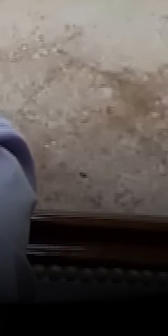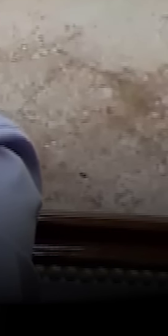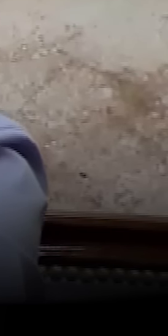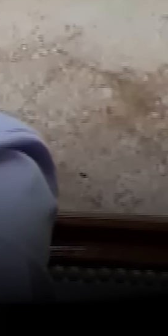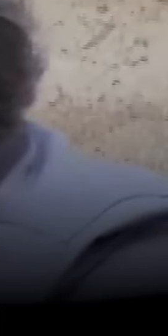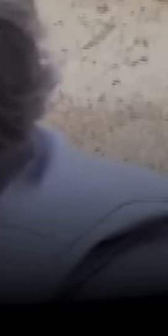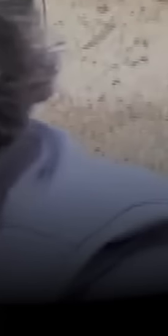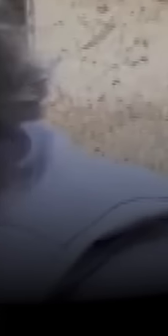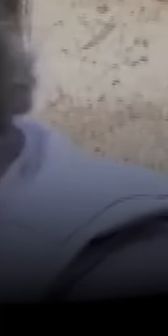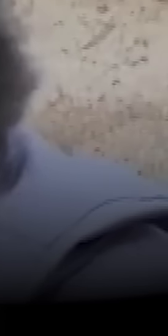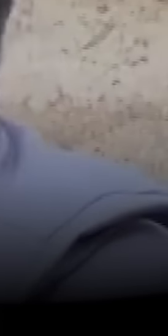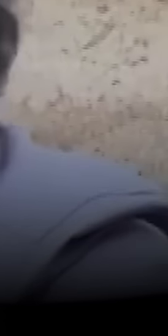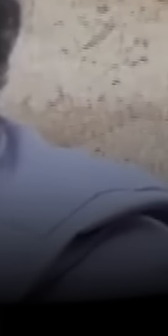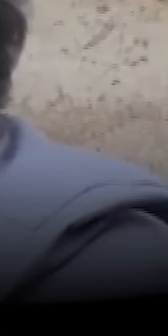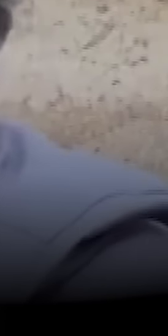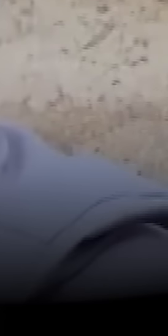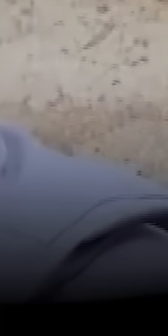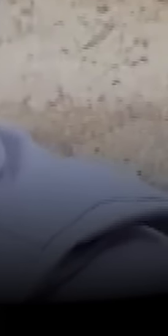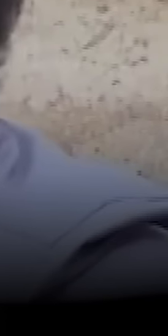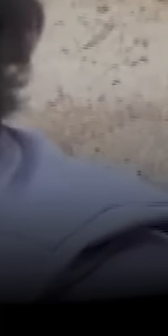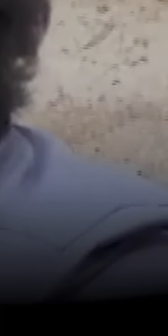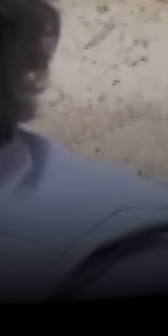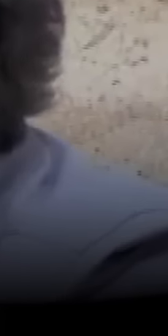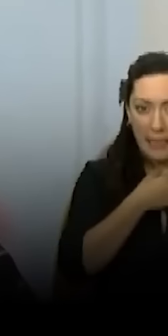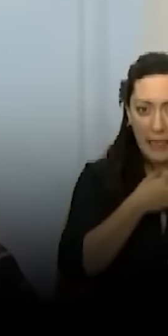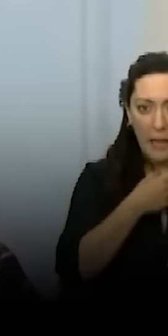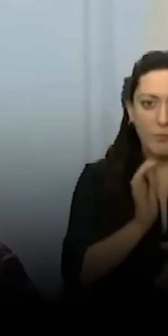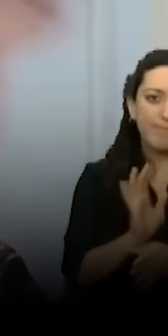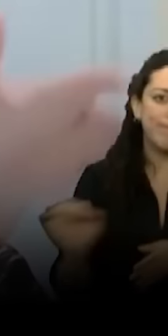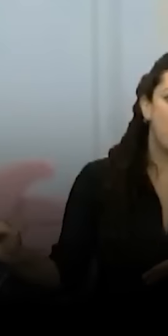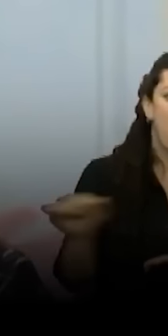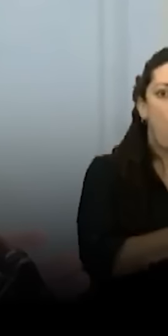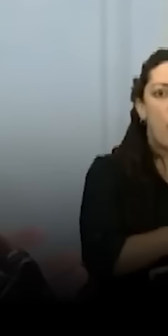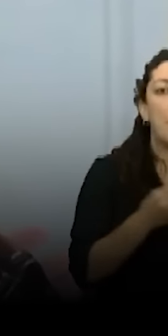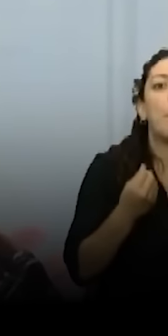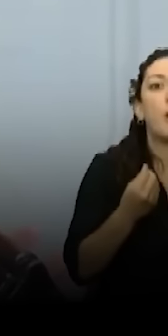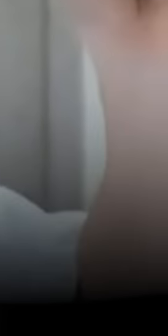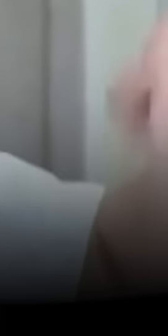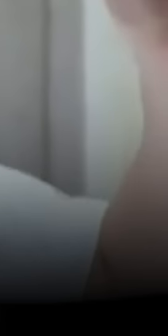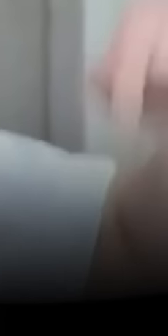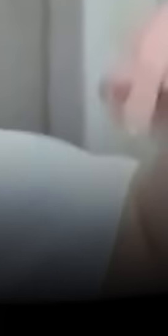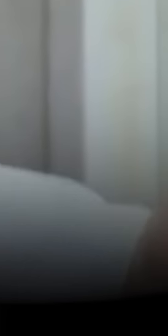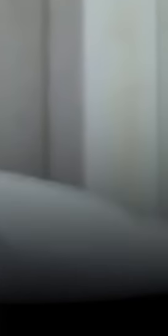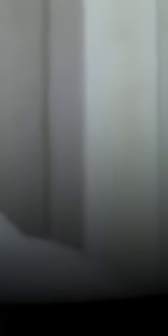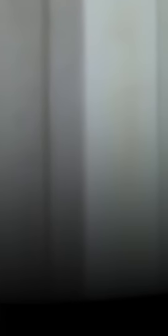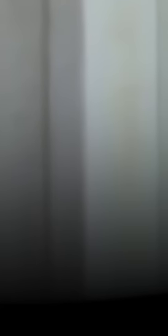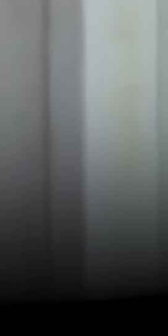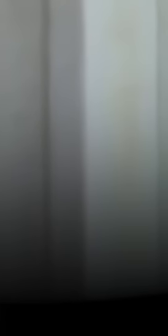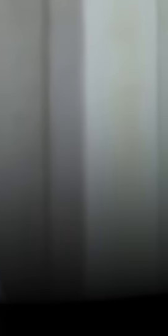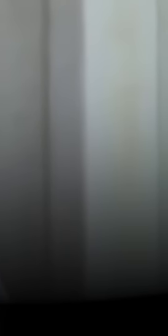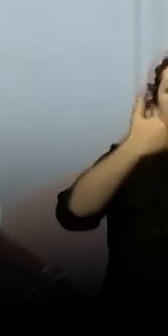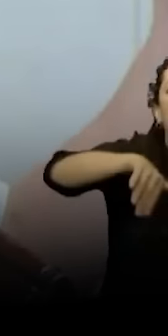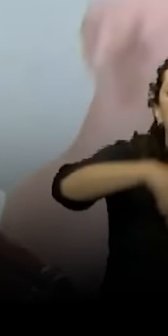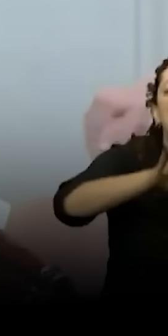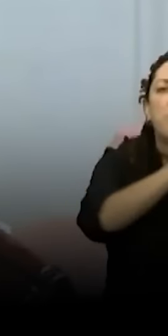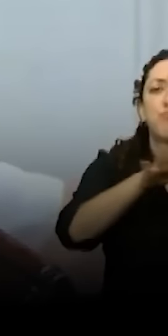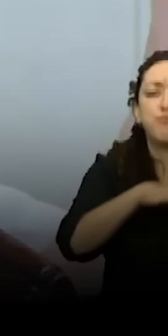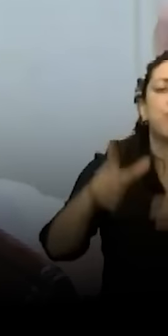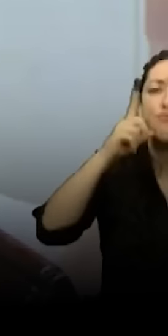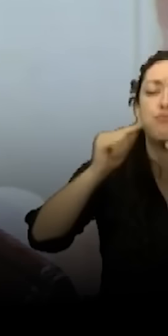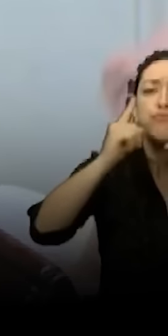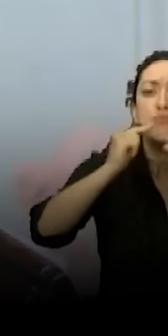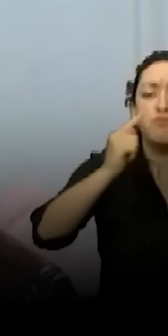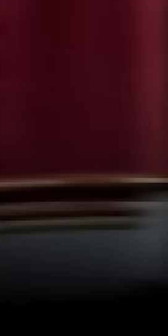poder económico, pero particularmente a los diputados de la izquierda. Porque denunciamos lo que otros callan. Estuvimos en las calles luchando contra